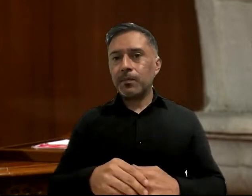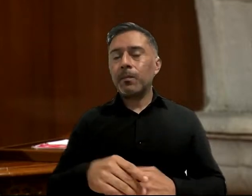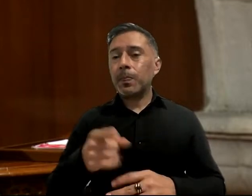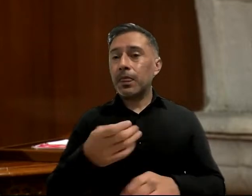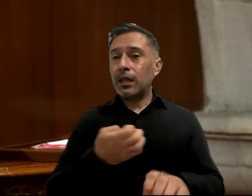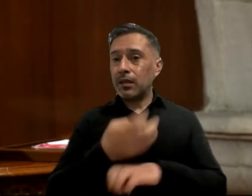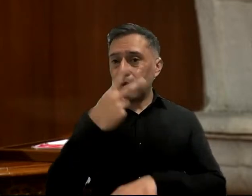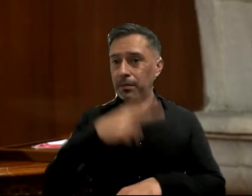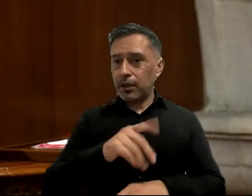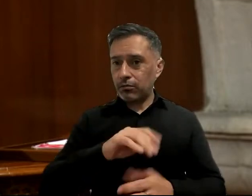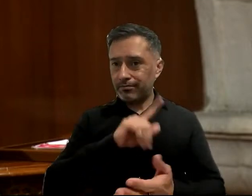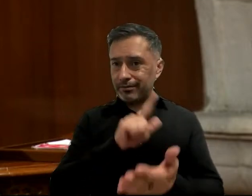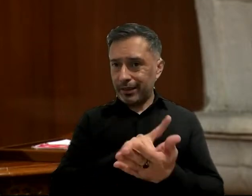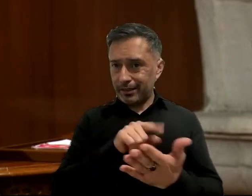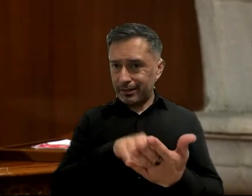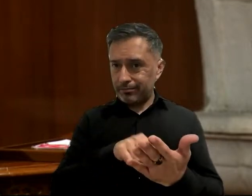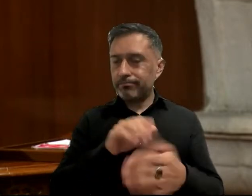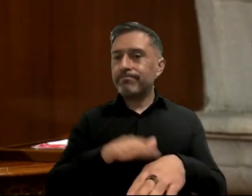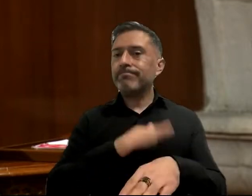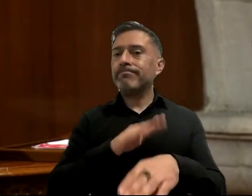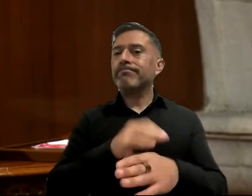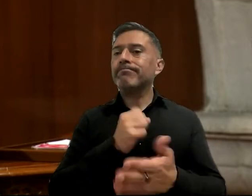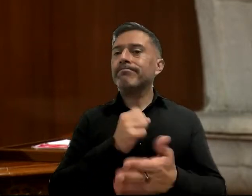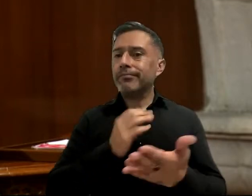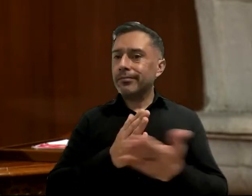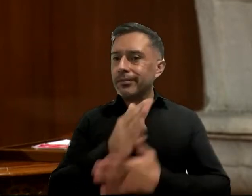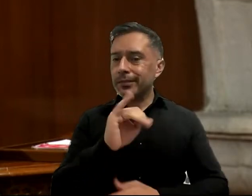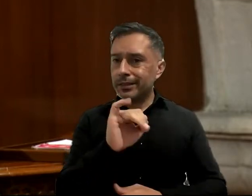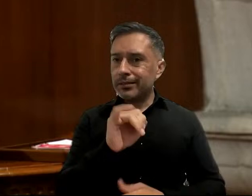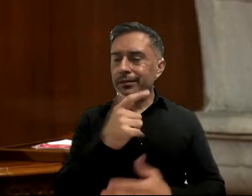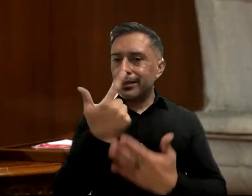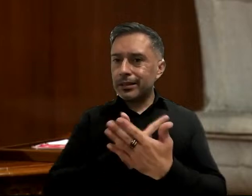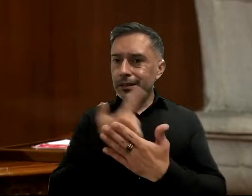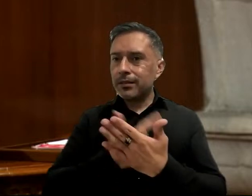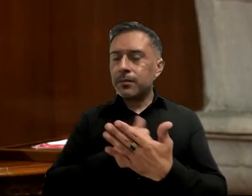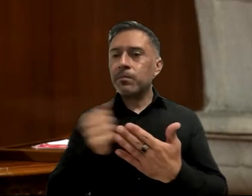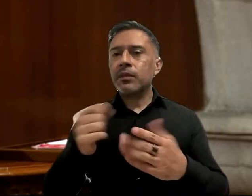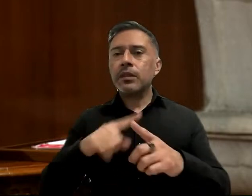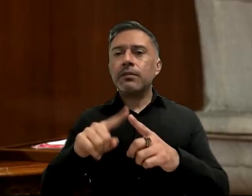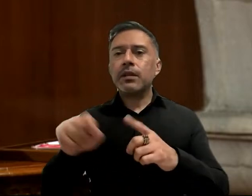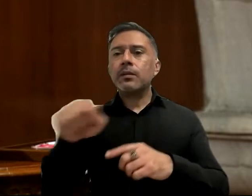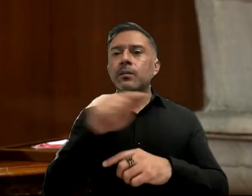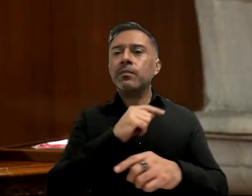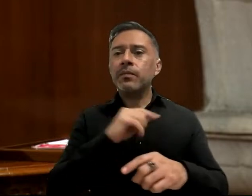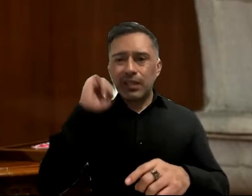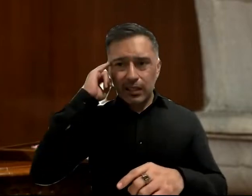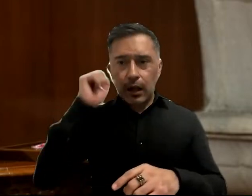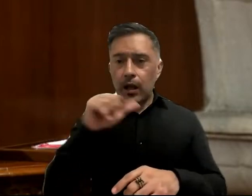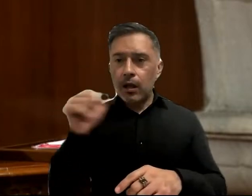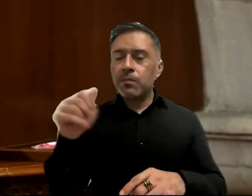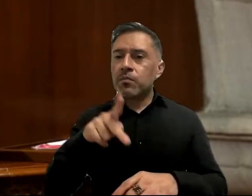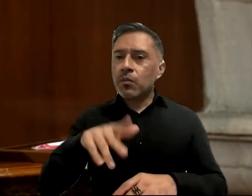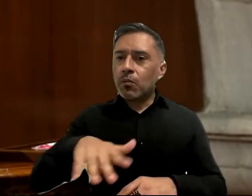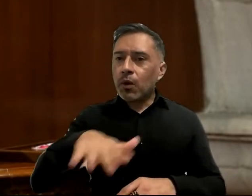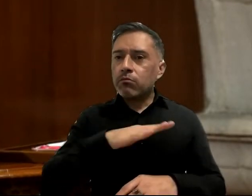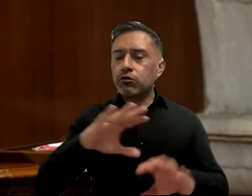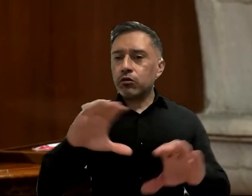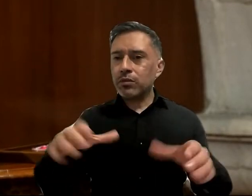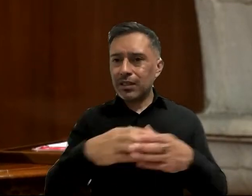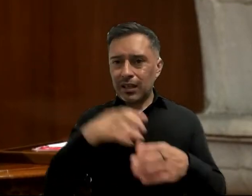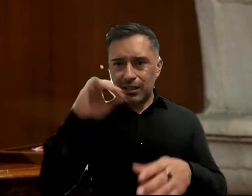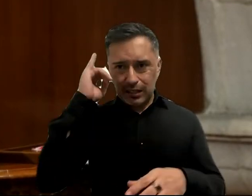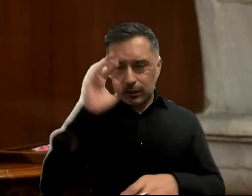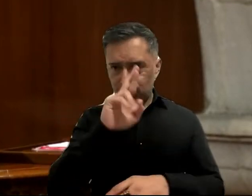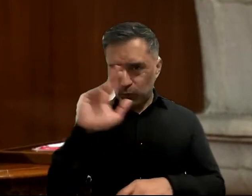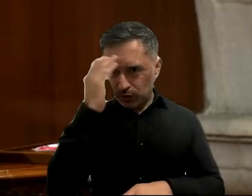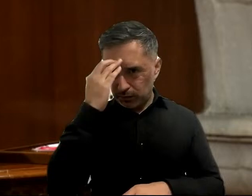estado aprobó la expedición del listado de localidades indígenas como reconocimiento a los pueblos y comunidades indígenas para